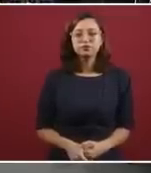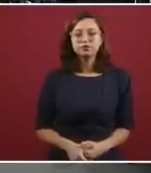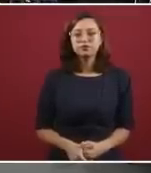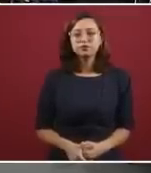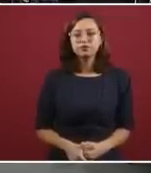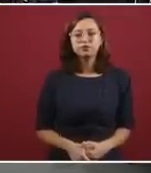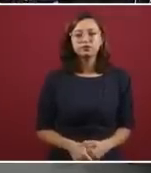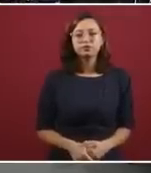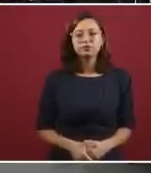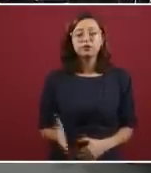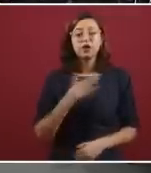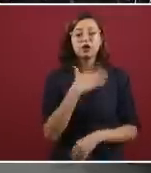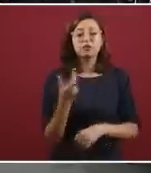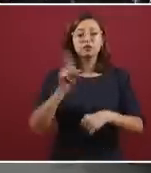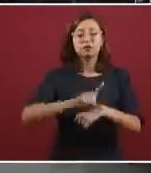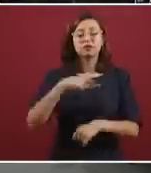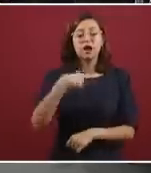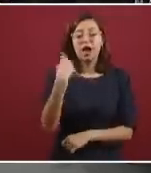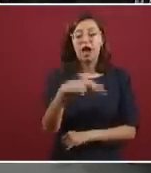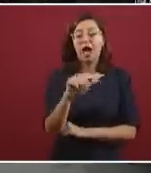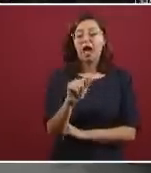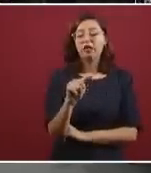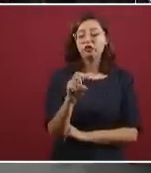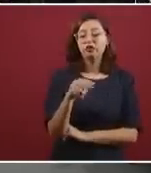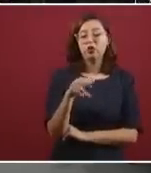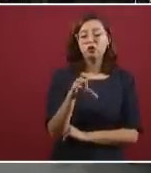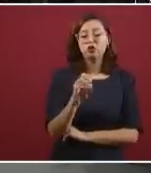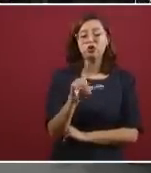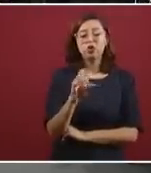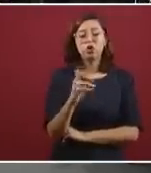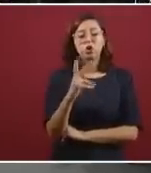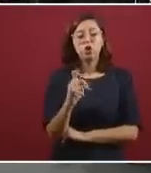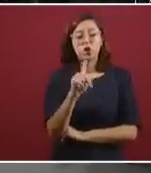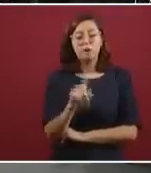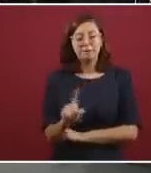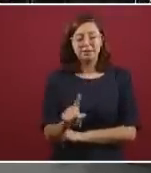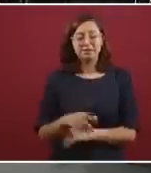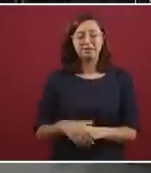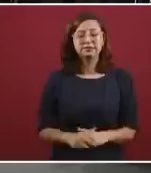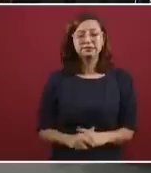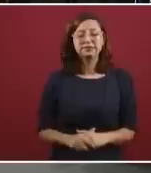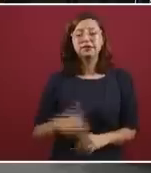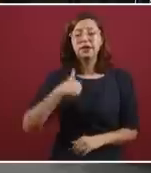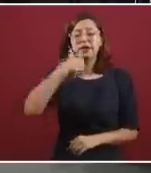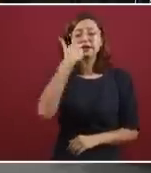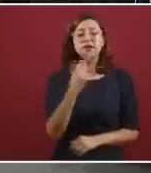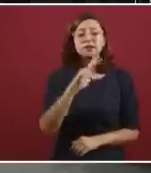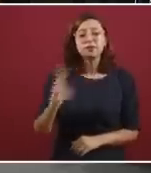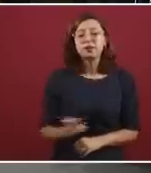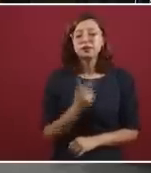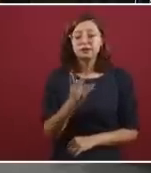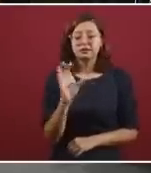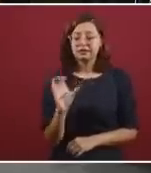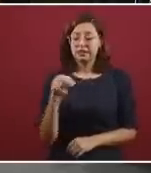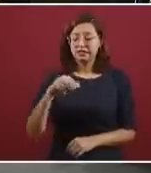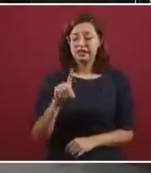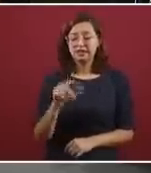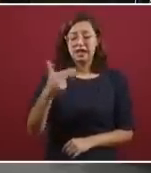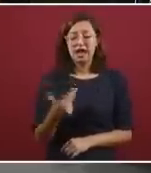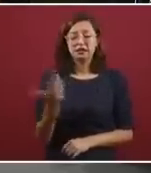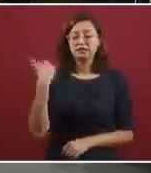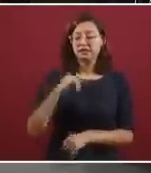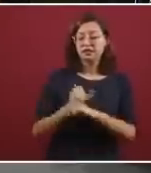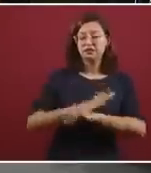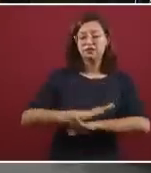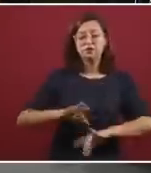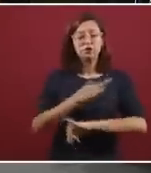buenos dias antonio lópez del periódico la razón preguntarle en subsecretario la cnh en su último informe